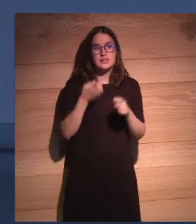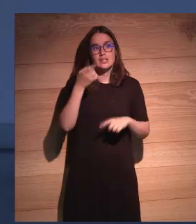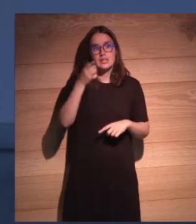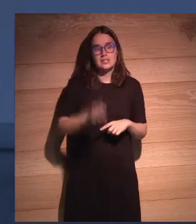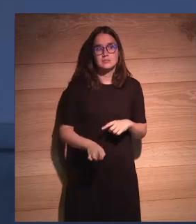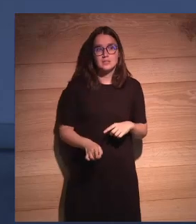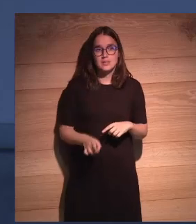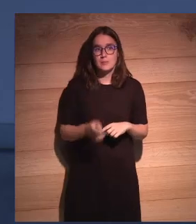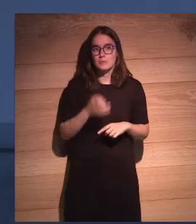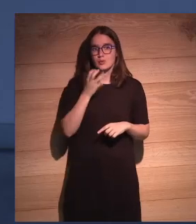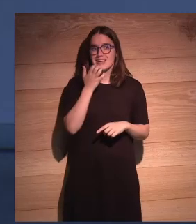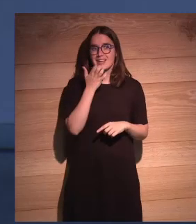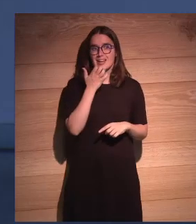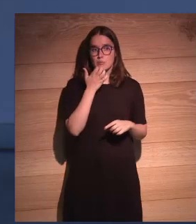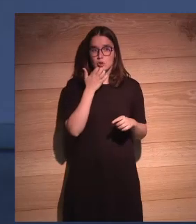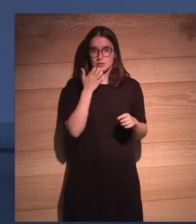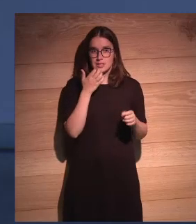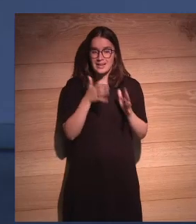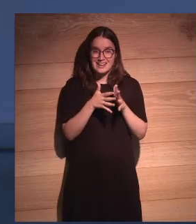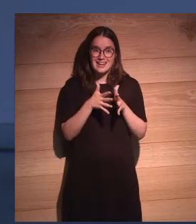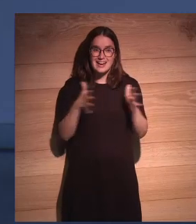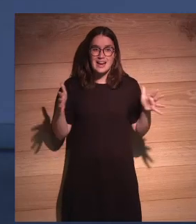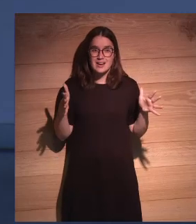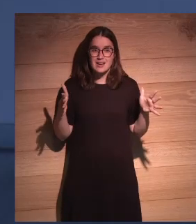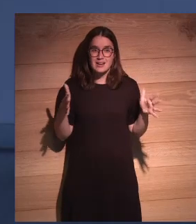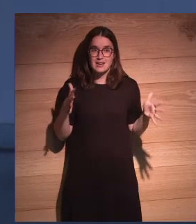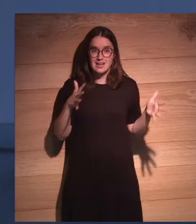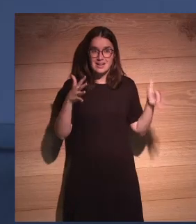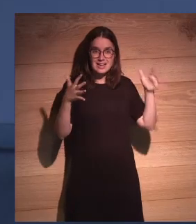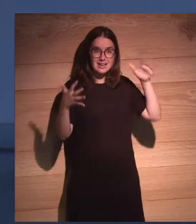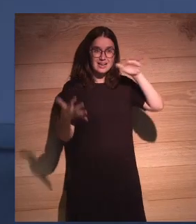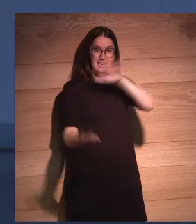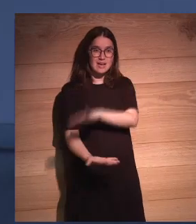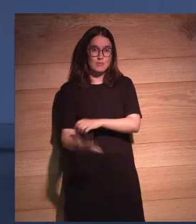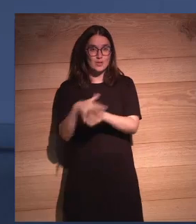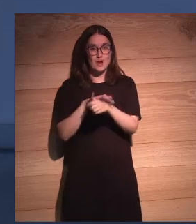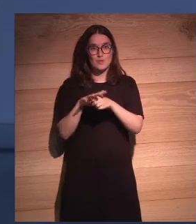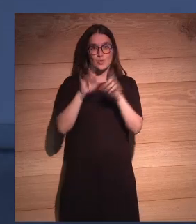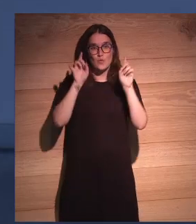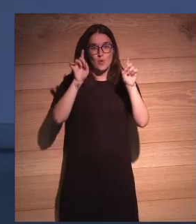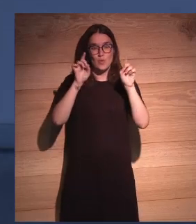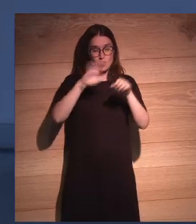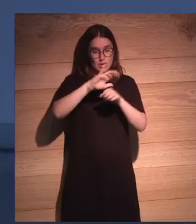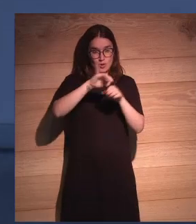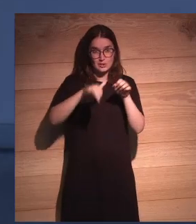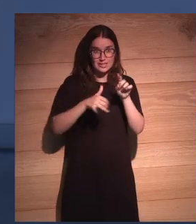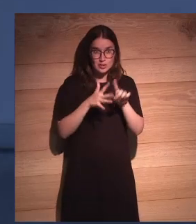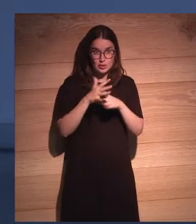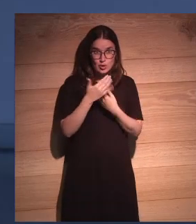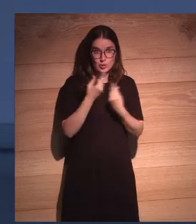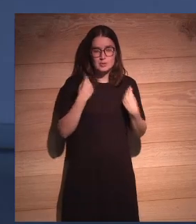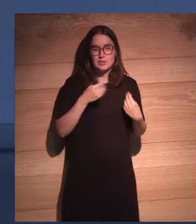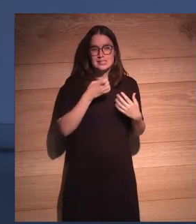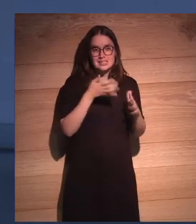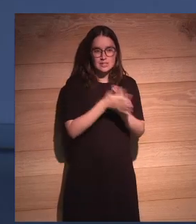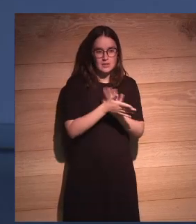sería también, vemos ejemplos de lo que va a ser el gran cambio en educación en estos entornos, que sería cómo